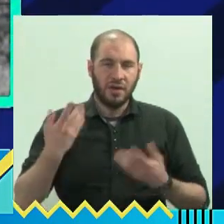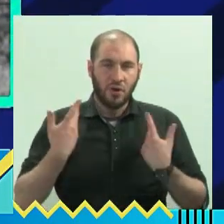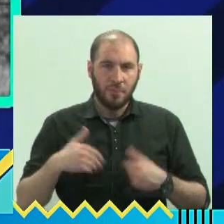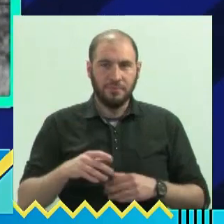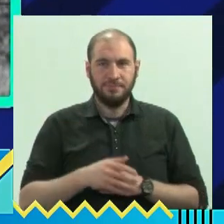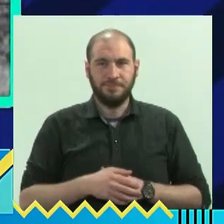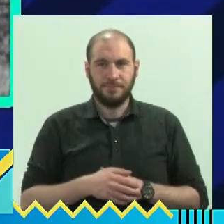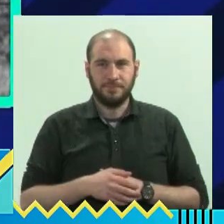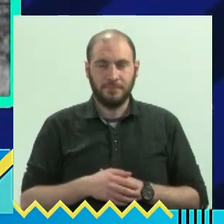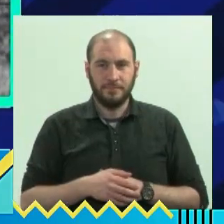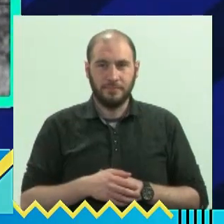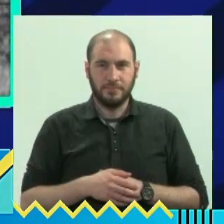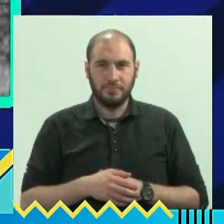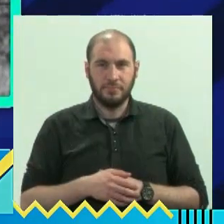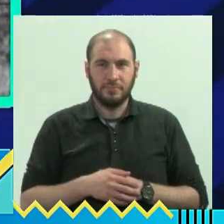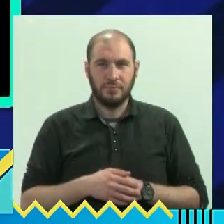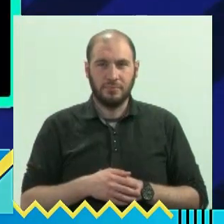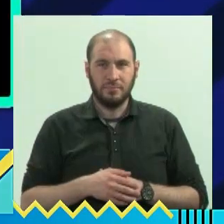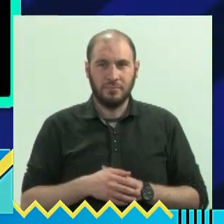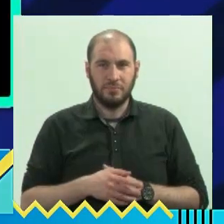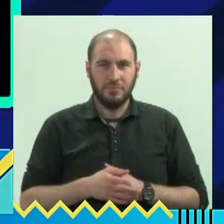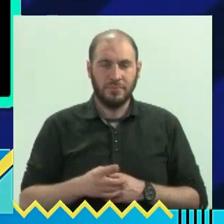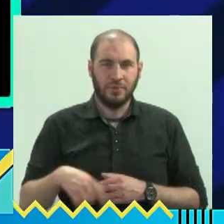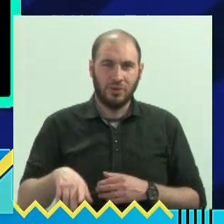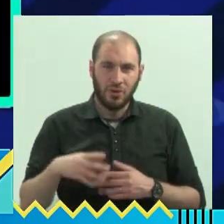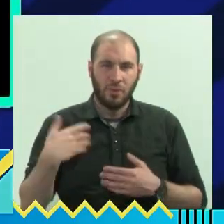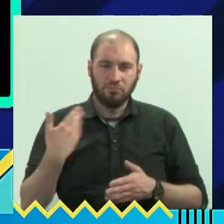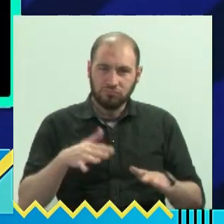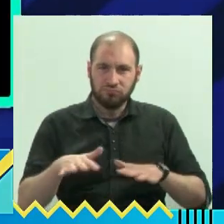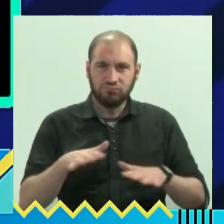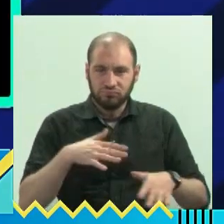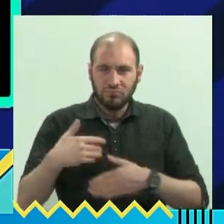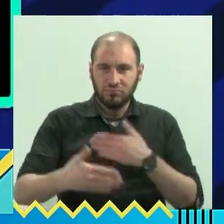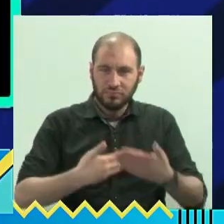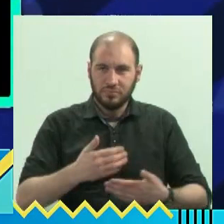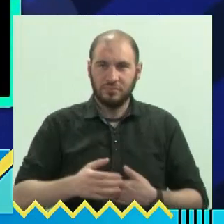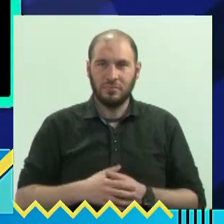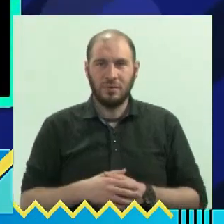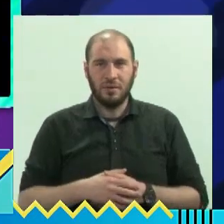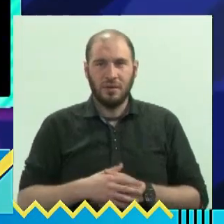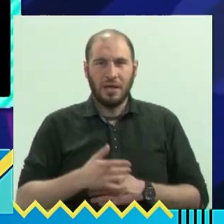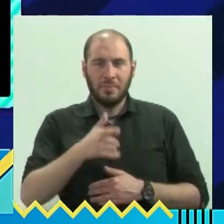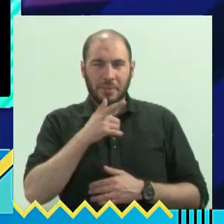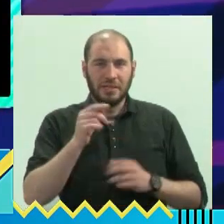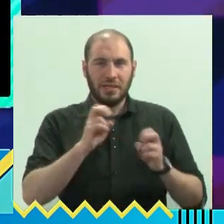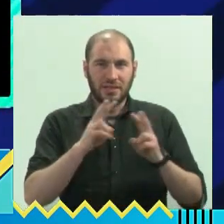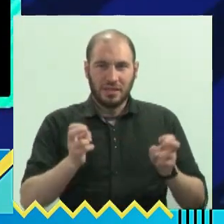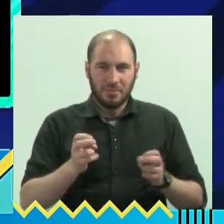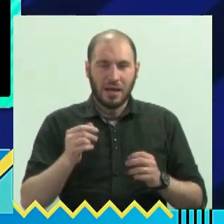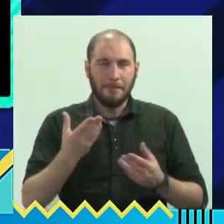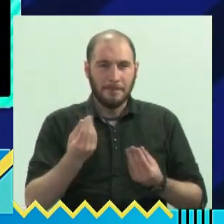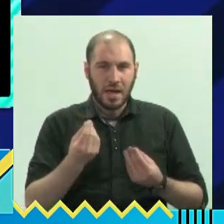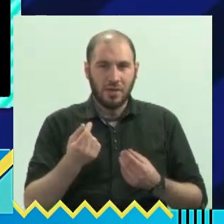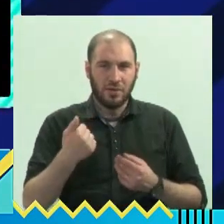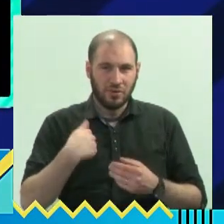digamos, para poder, digamos, movernos en una sociedad, digamos, ¿no? Yo creo que respecto al terror, que es lo que a